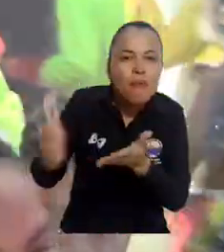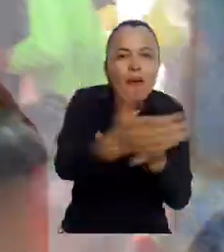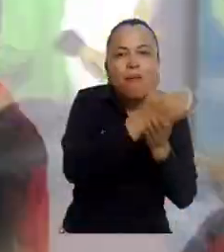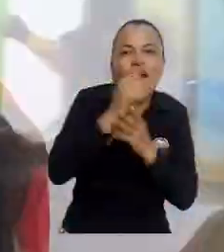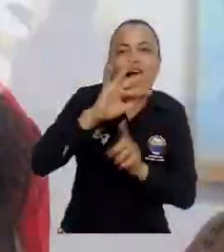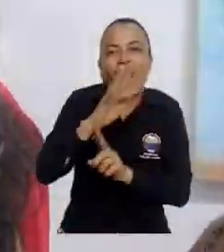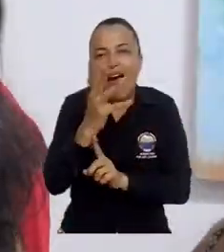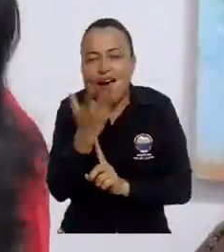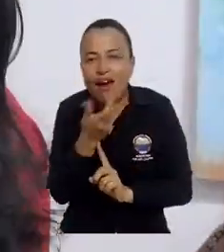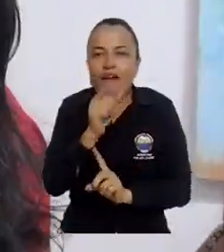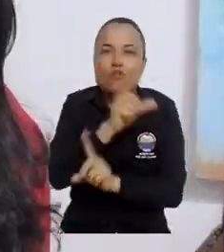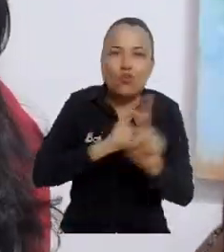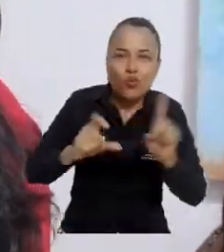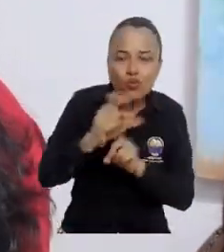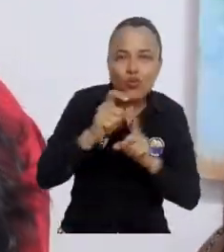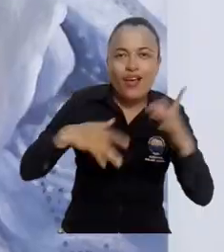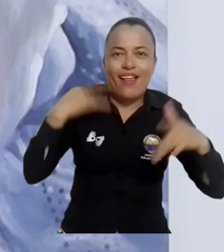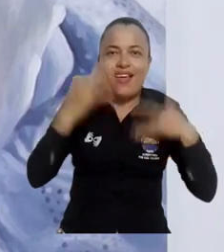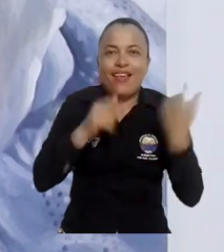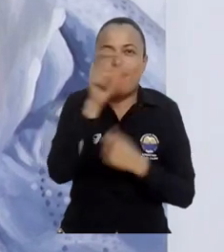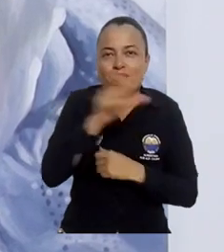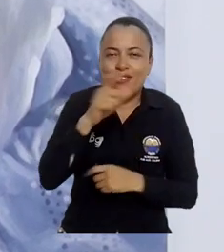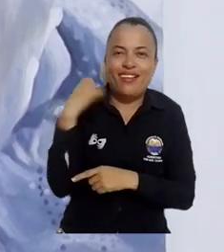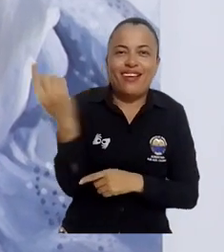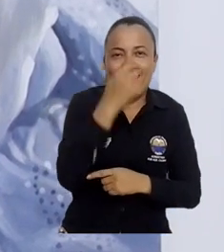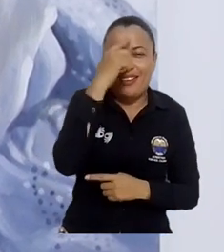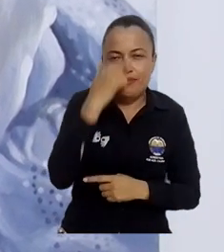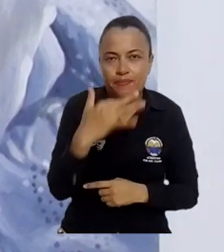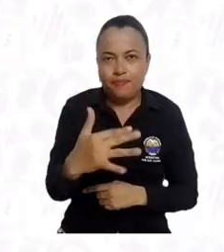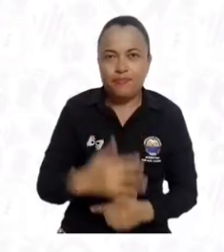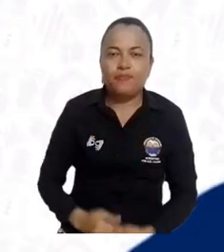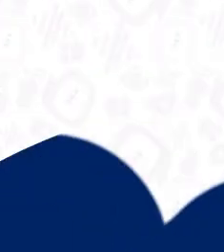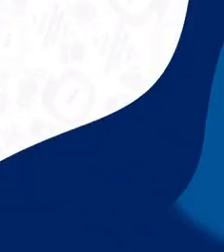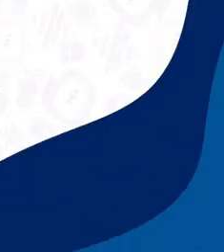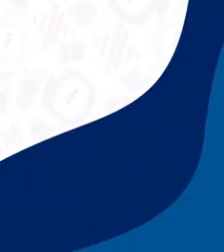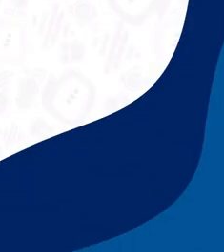lo mejor del arte, la cultura y el festejo popular de Santa Marta.